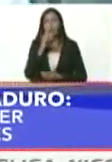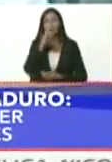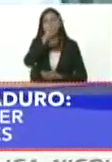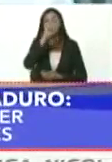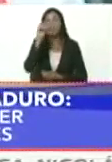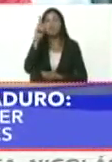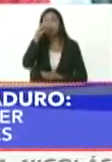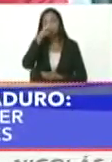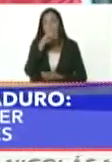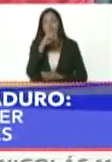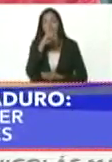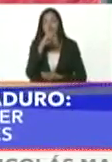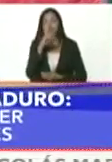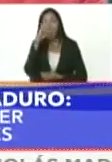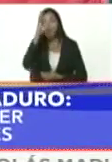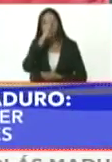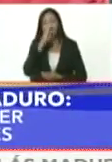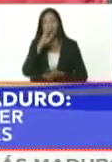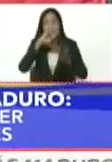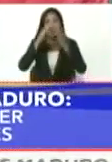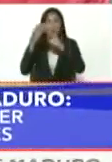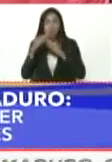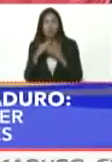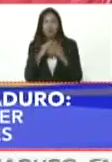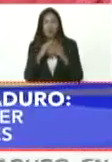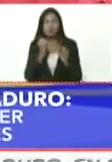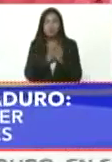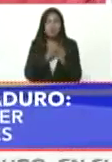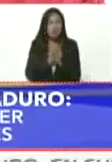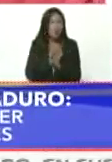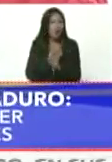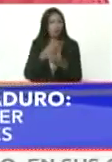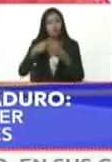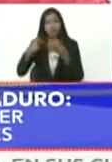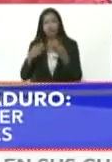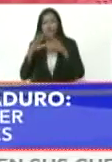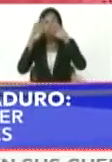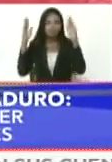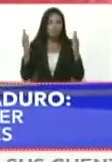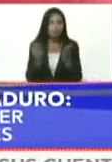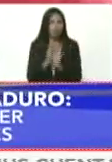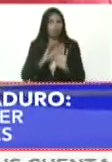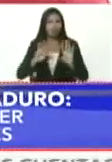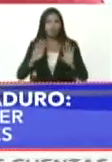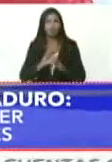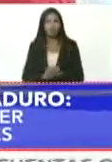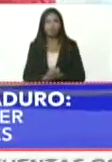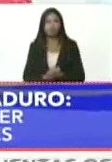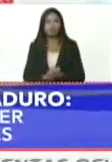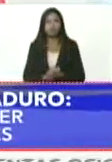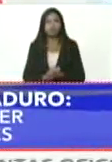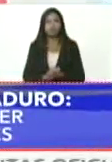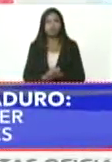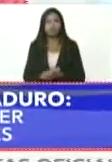que fuera el Banco Bicentenario de las comunas, de la clase obrera, de todo el mundo. Del Banco del Pueblo, pues.